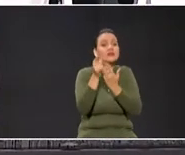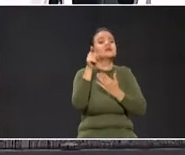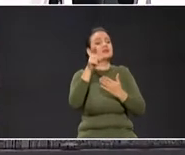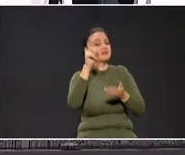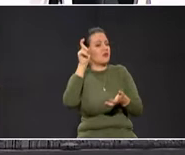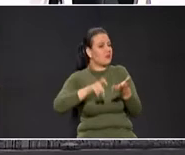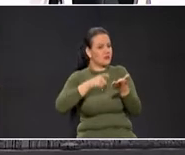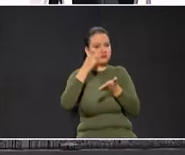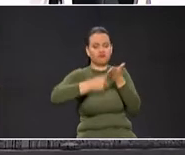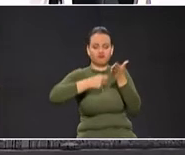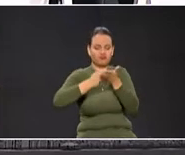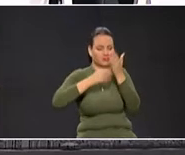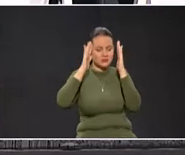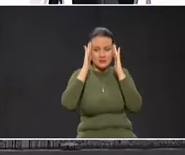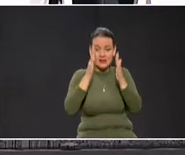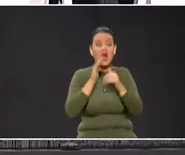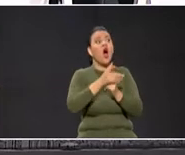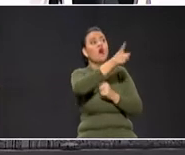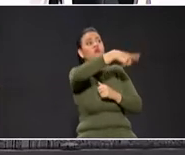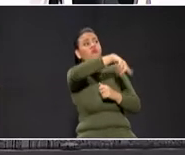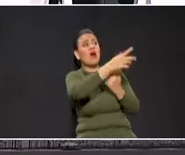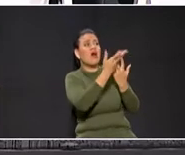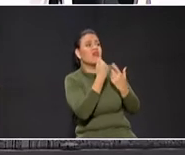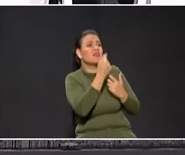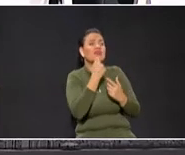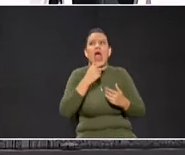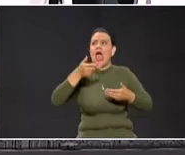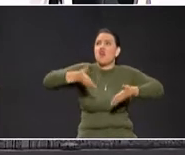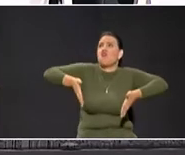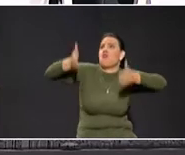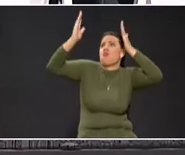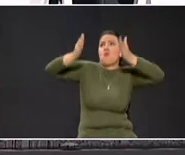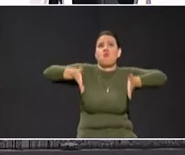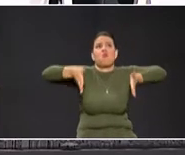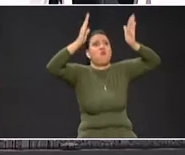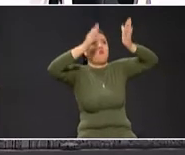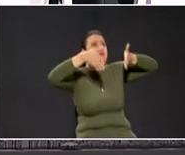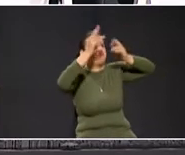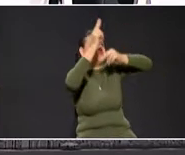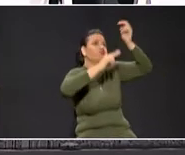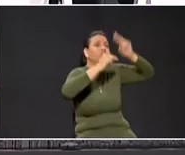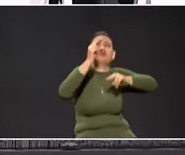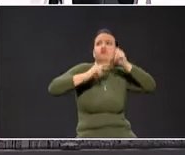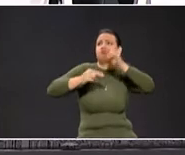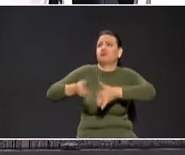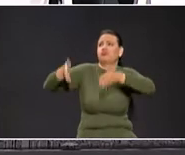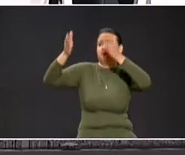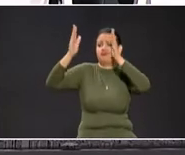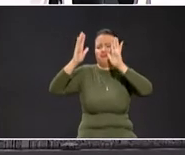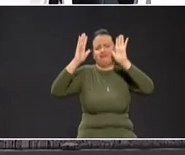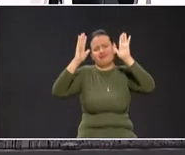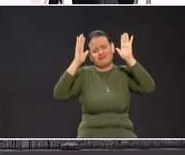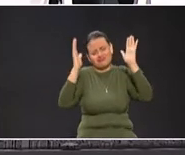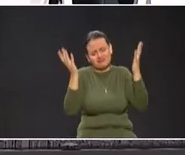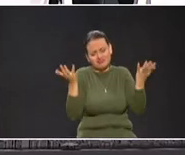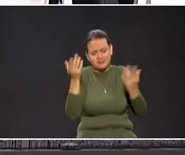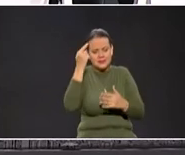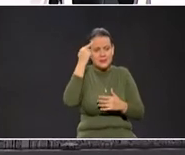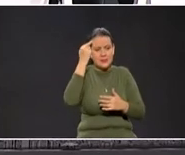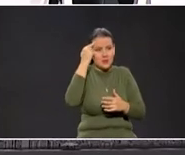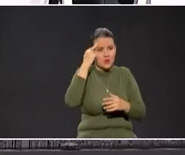todos dicen que crecer la ciudad sea arriba hacia arriba hacia arriba o sea la ciudad la vemos crecer hacia arriba pero en los en los